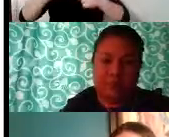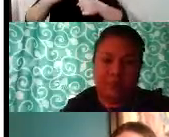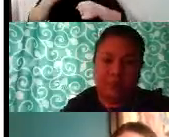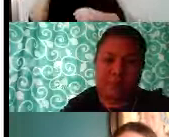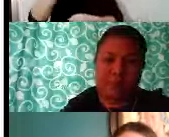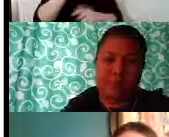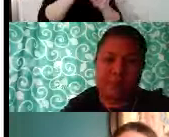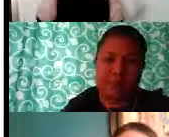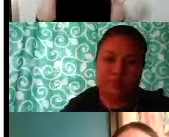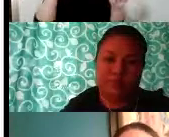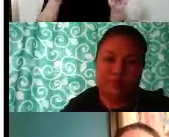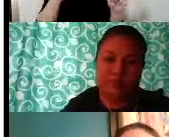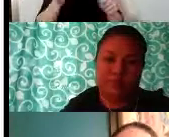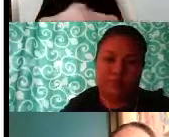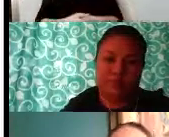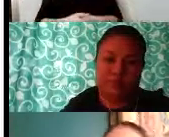frase.